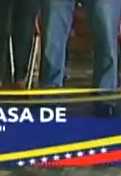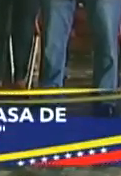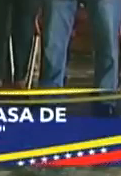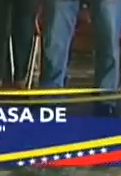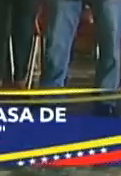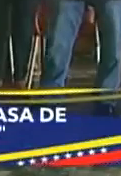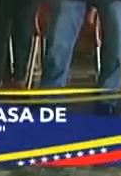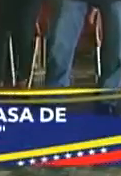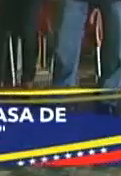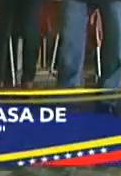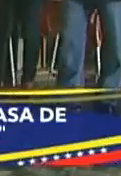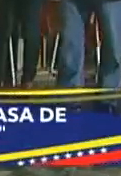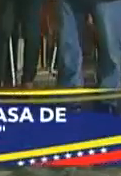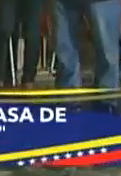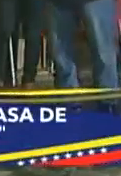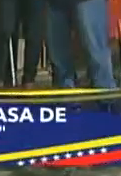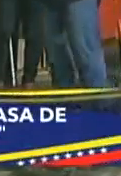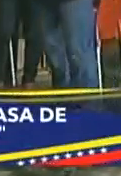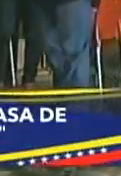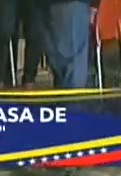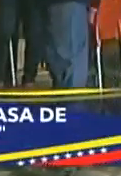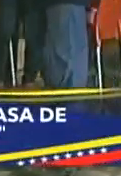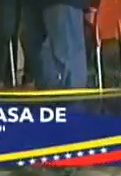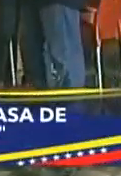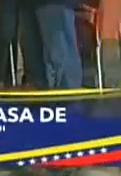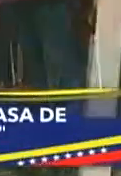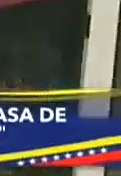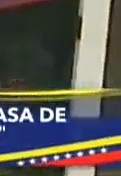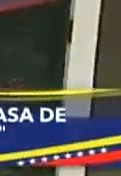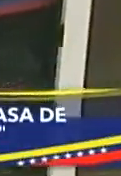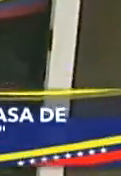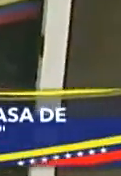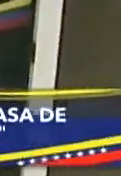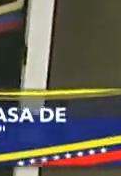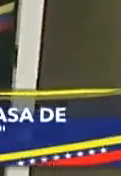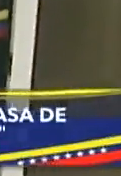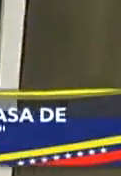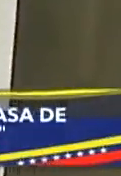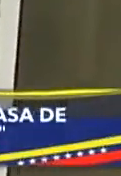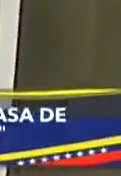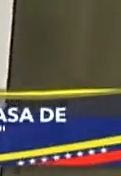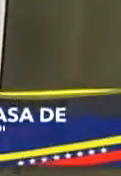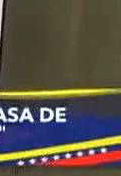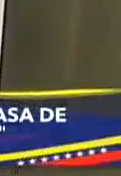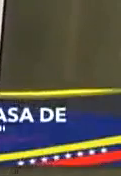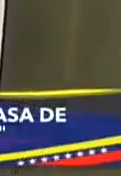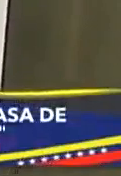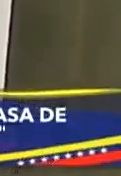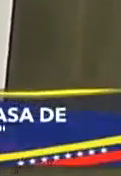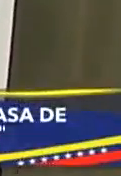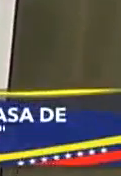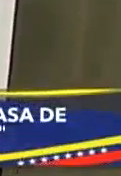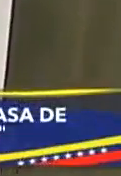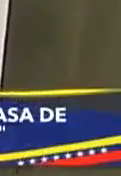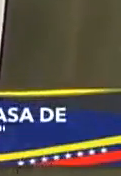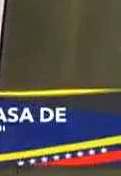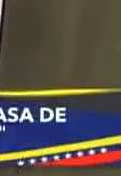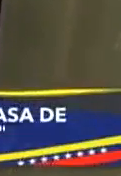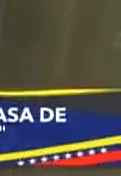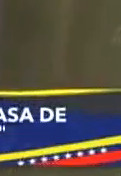acompáñenos a inaugurar este grandioso comedor donde están las guerreras y los guerreros de la